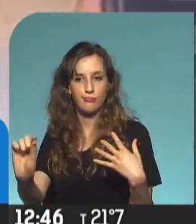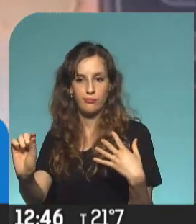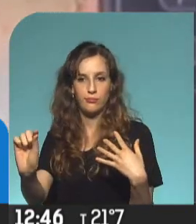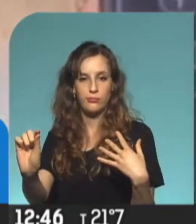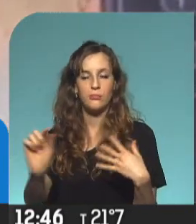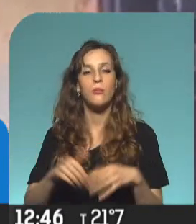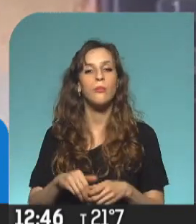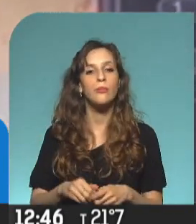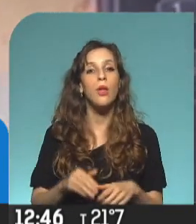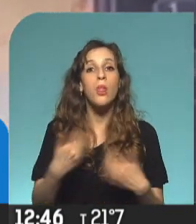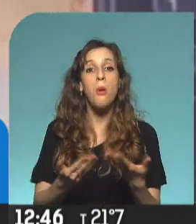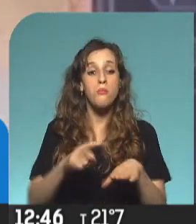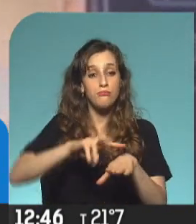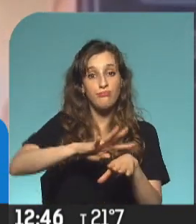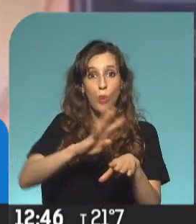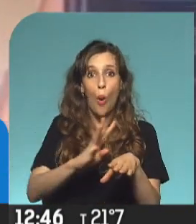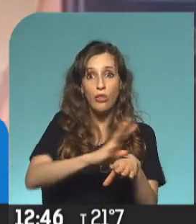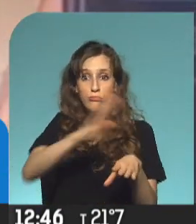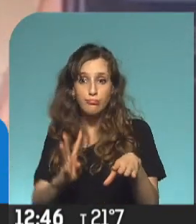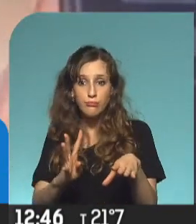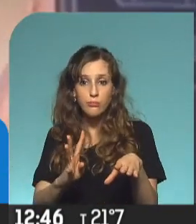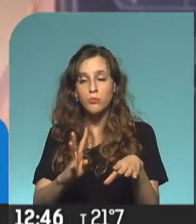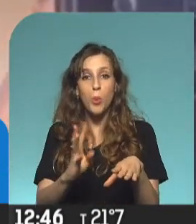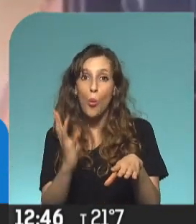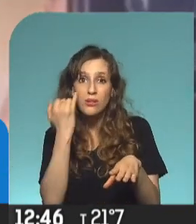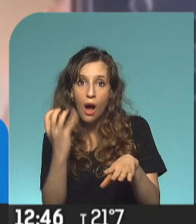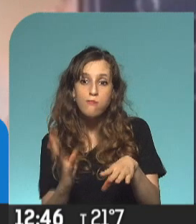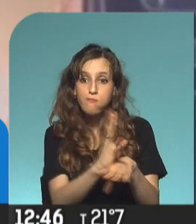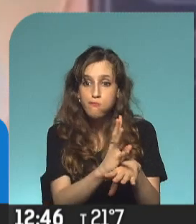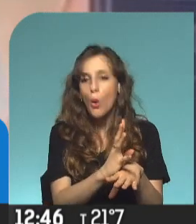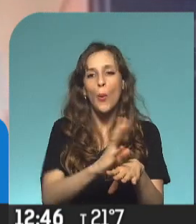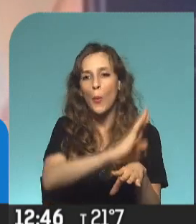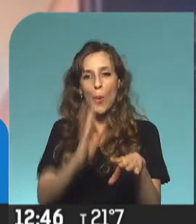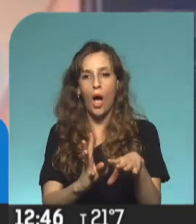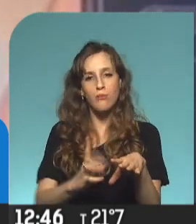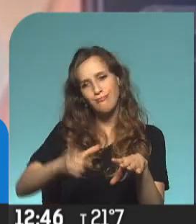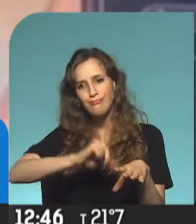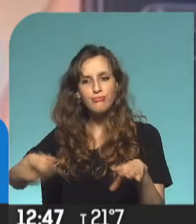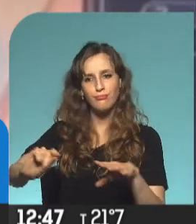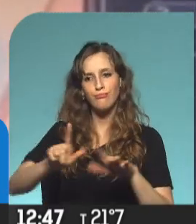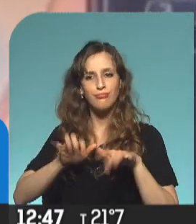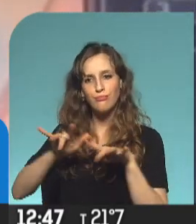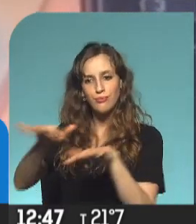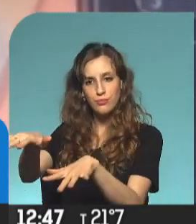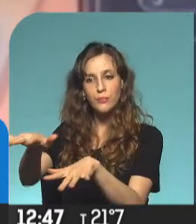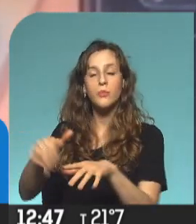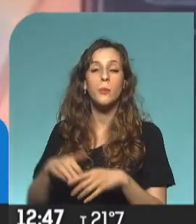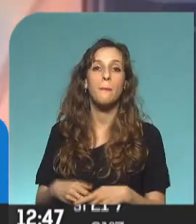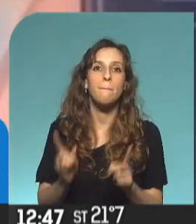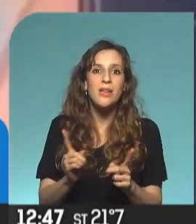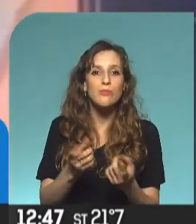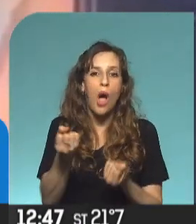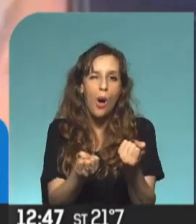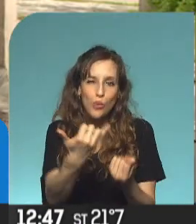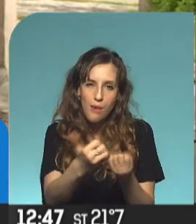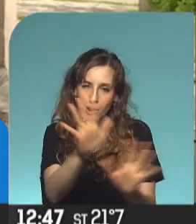Decidieron bajarse del auto, pero estaban los cuatro arriba del auto. Y se bajaron y salieron corriendo para acá. Entonces estaba esperando un auto, sin lugar